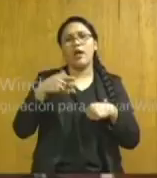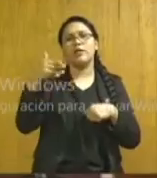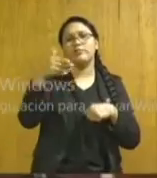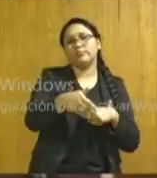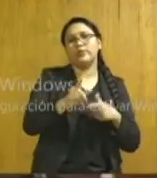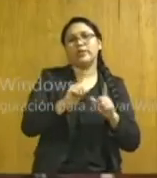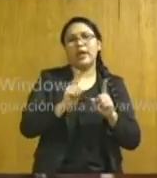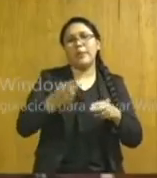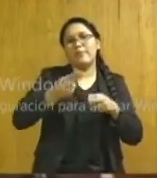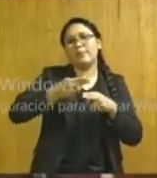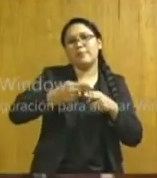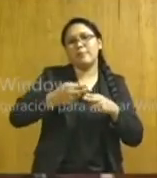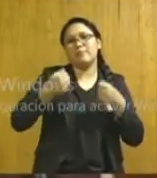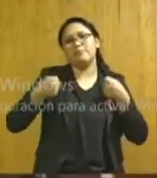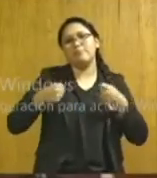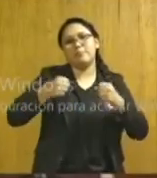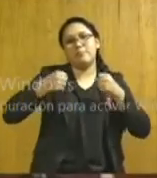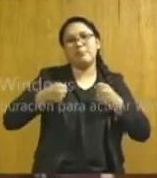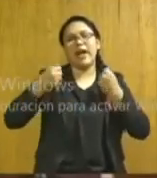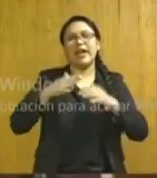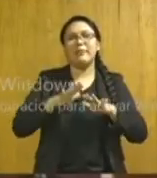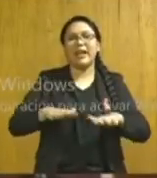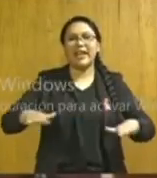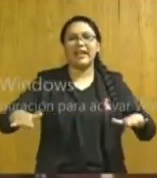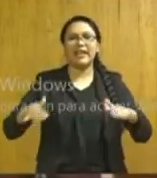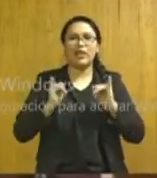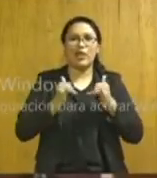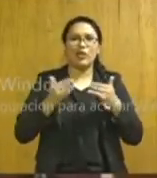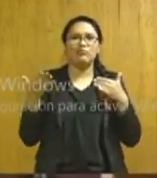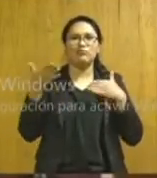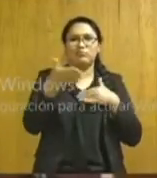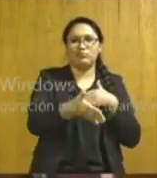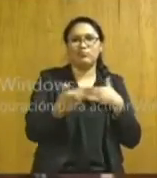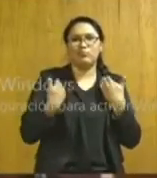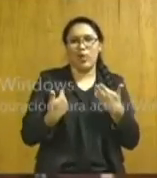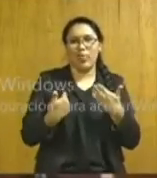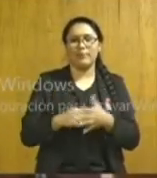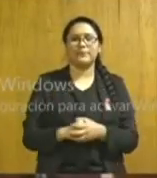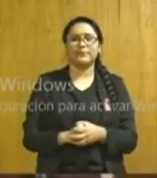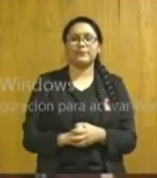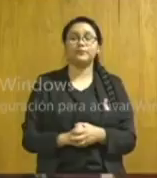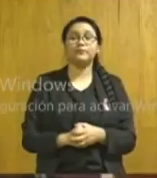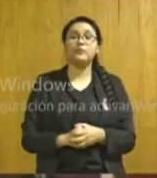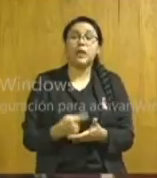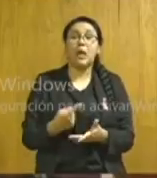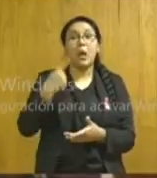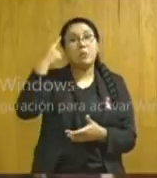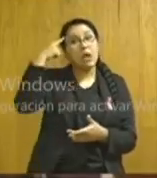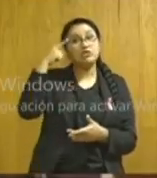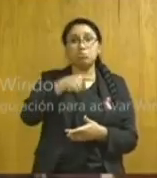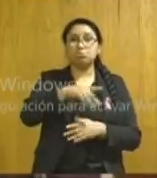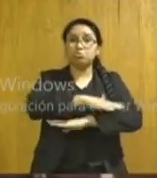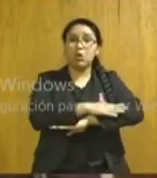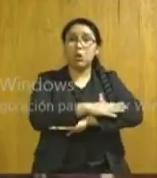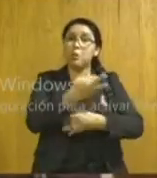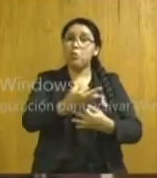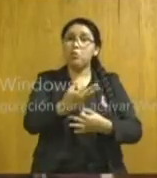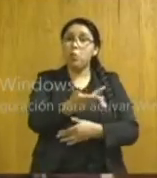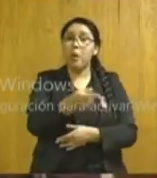también de recreación para los niños, niñas y adolescentes, ¿no? Y nos parece realmente una actitud muy